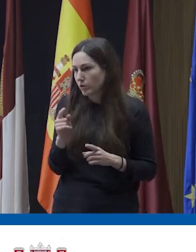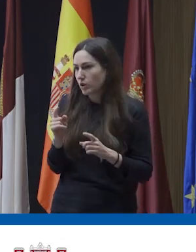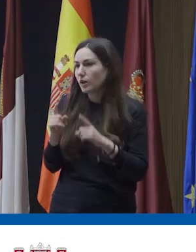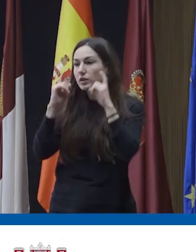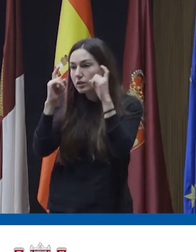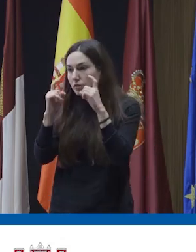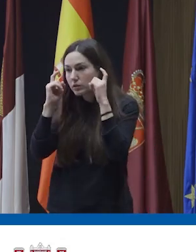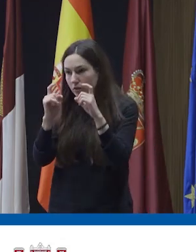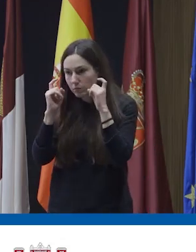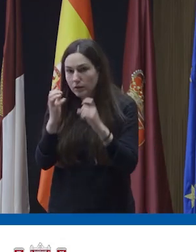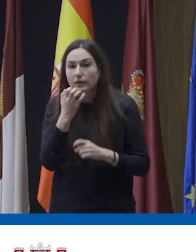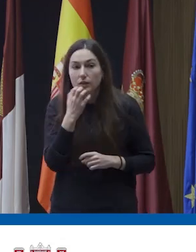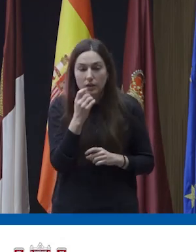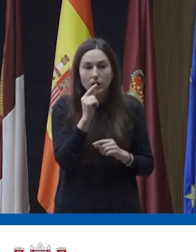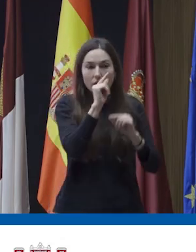aparezcan moscas nuevas,